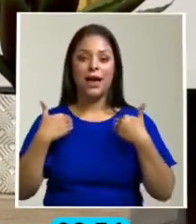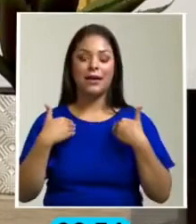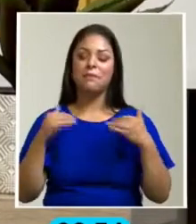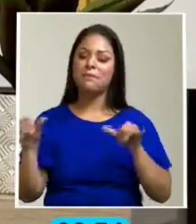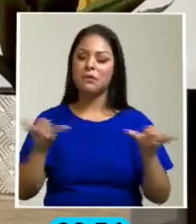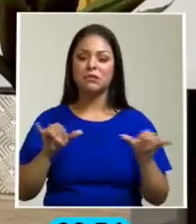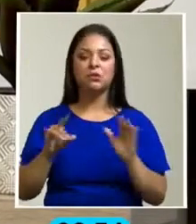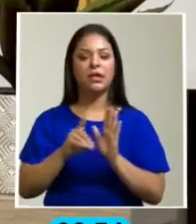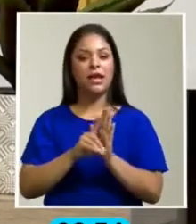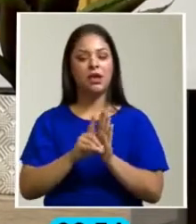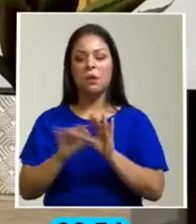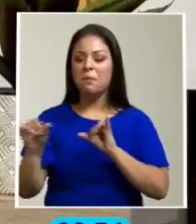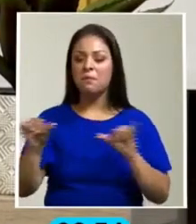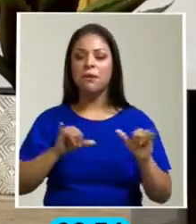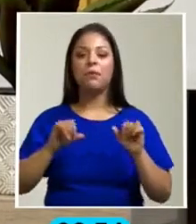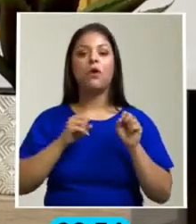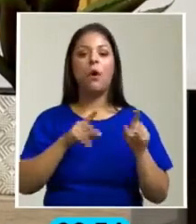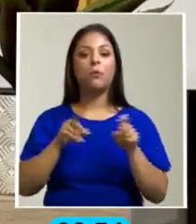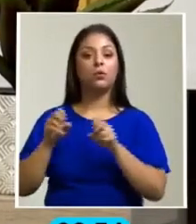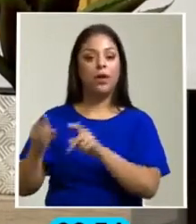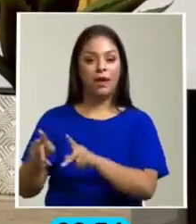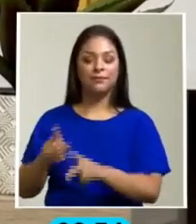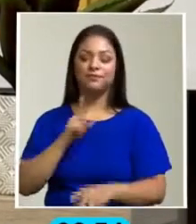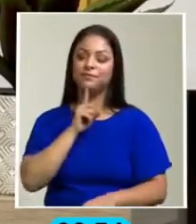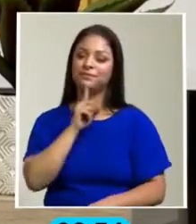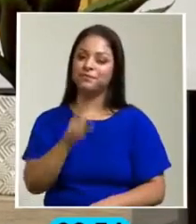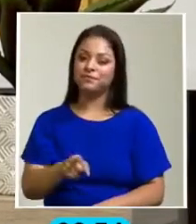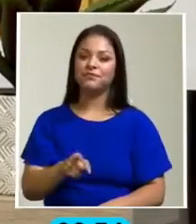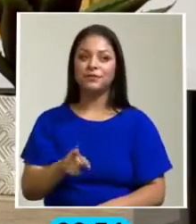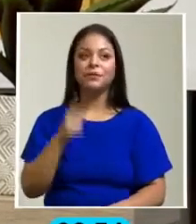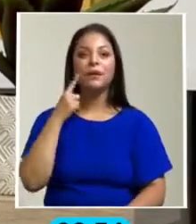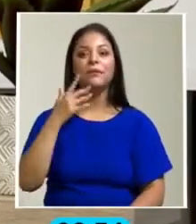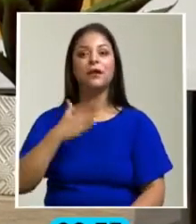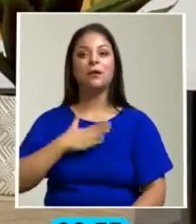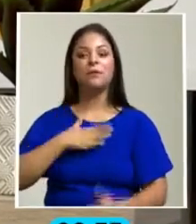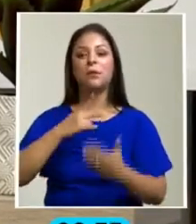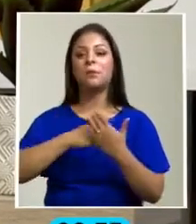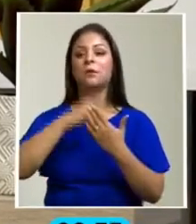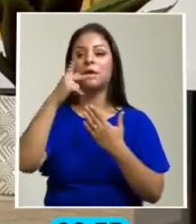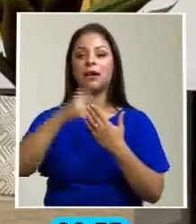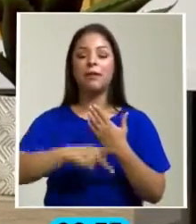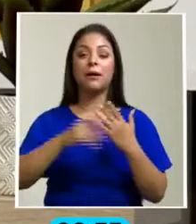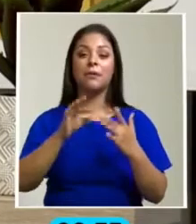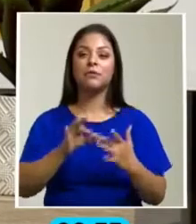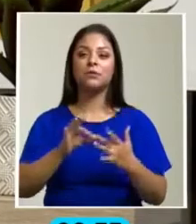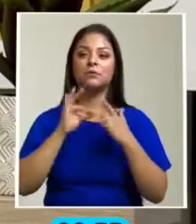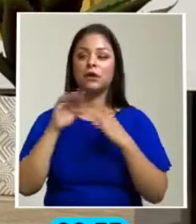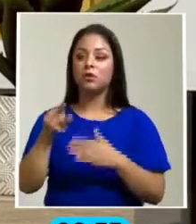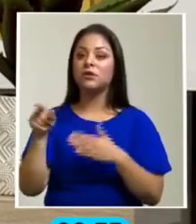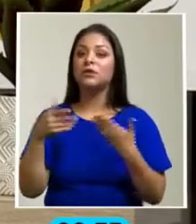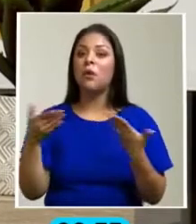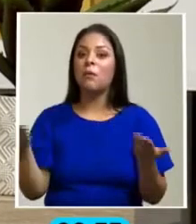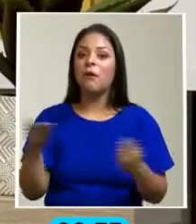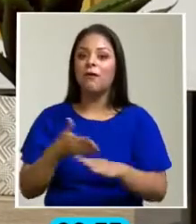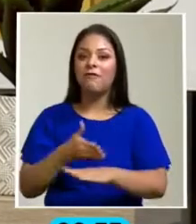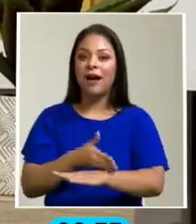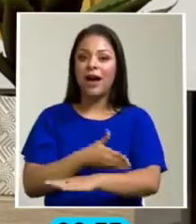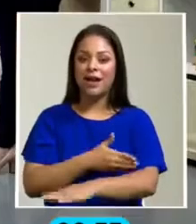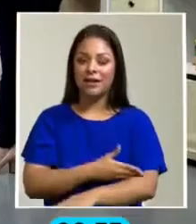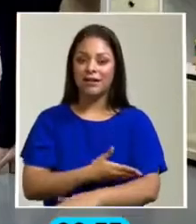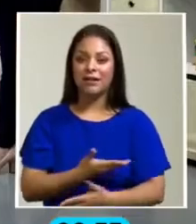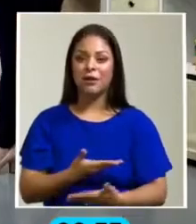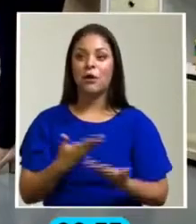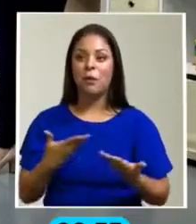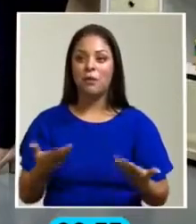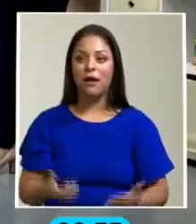derechos y las mismas oportunidades. De verdad que ha sido para mí un programa tan especial. ¿Cómo van, niños y niñas? ¿Cómo van, Sofi?